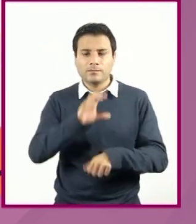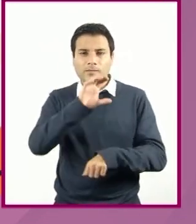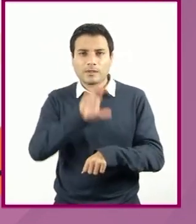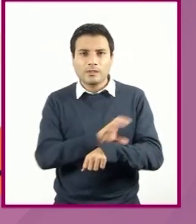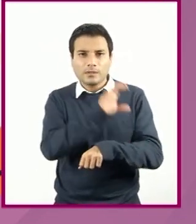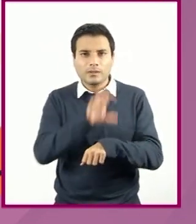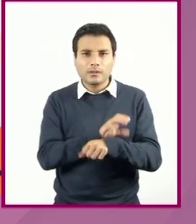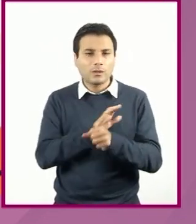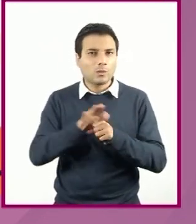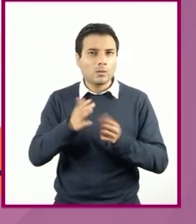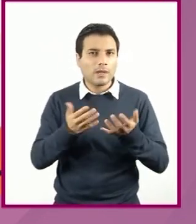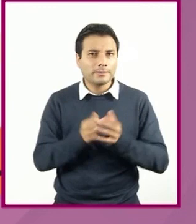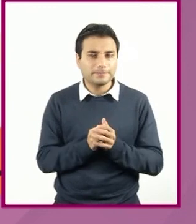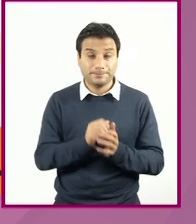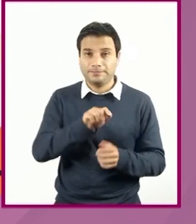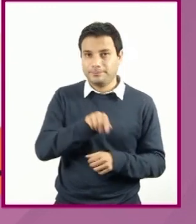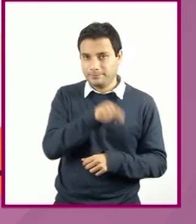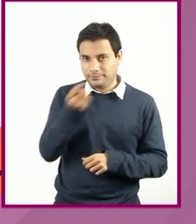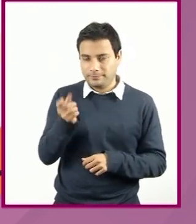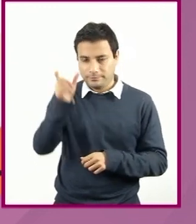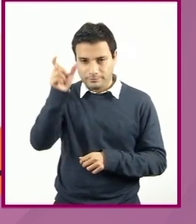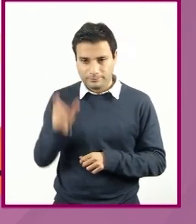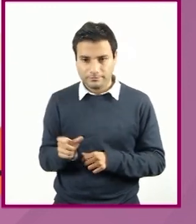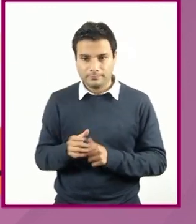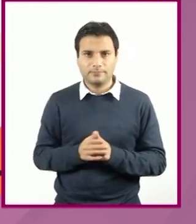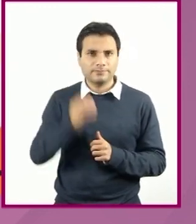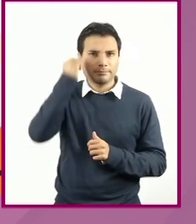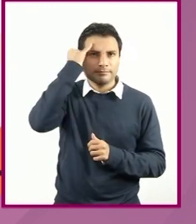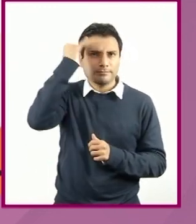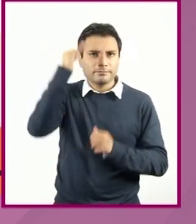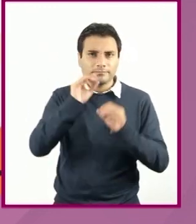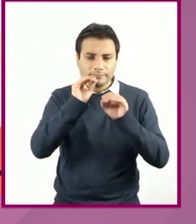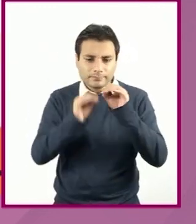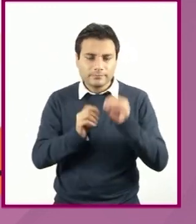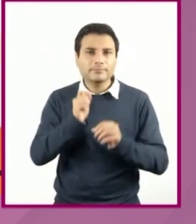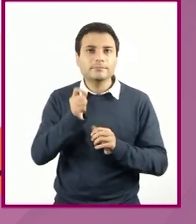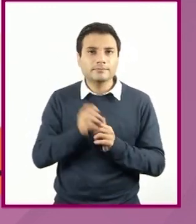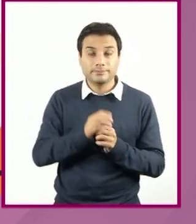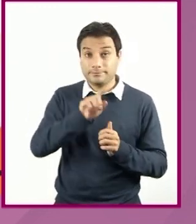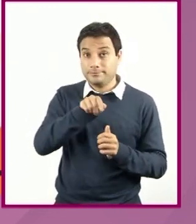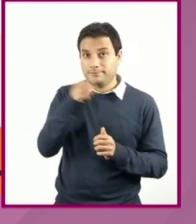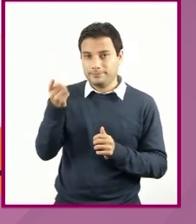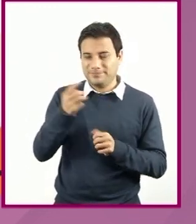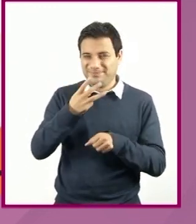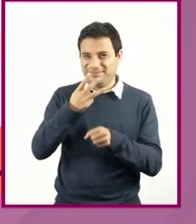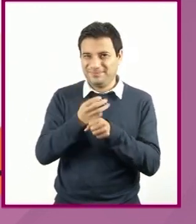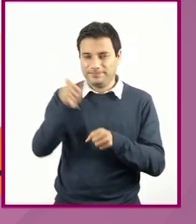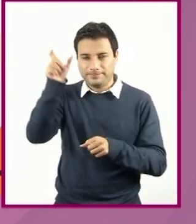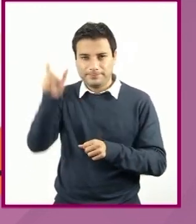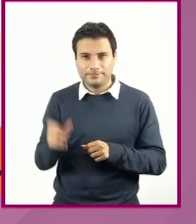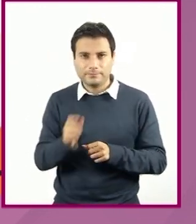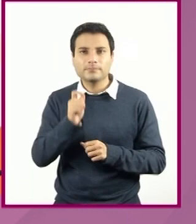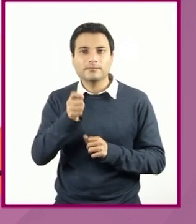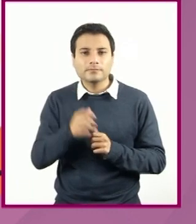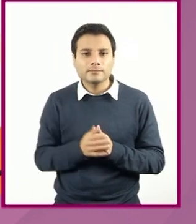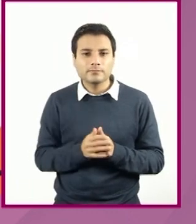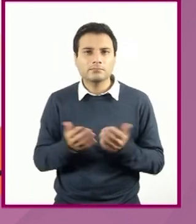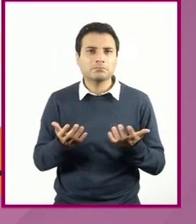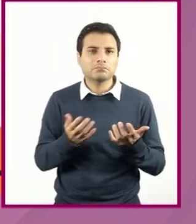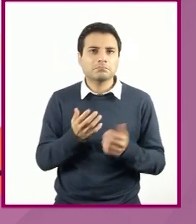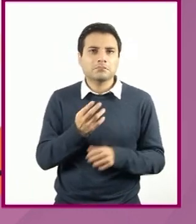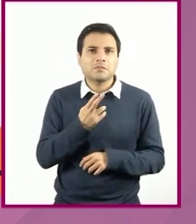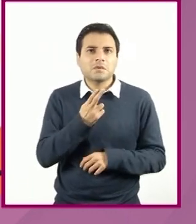energía. En la segunda columna, el invento. En la tercera columna, coloquen los aparatos